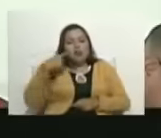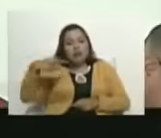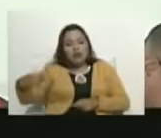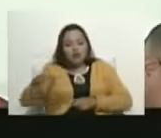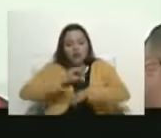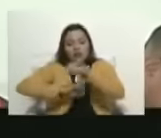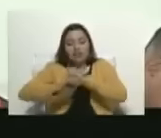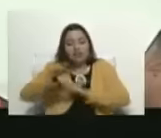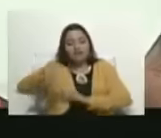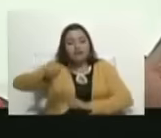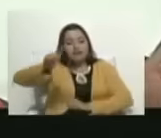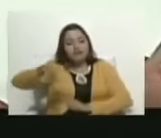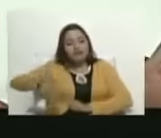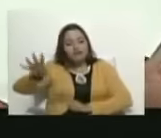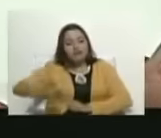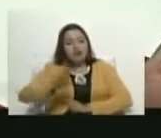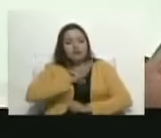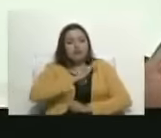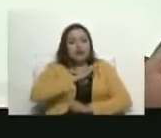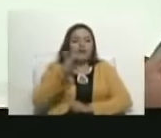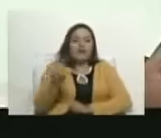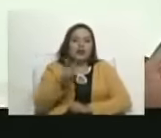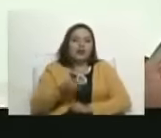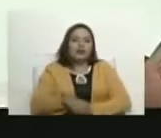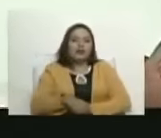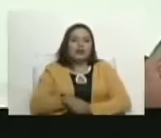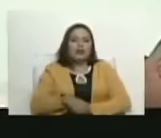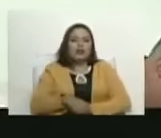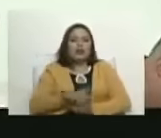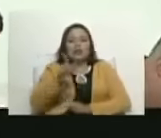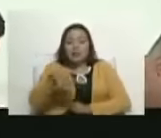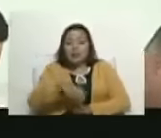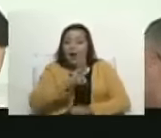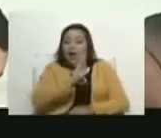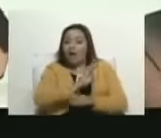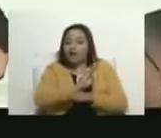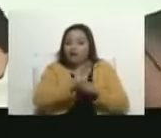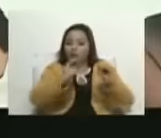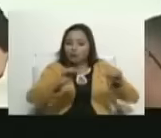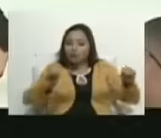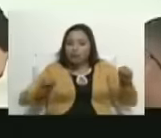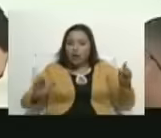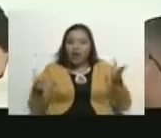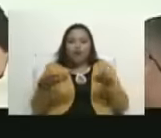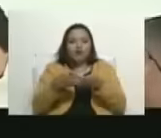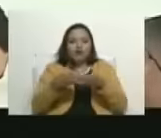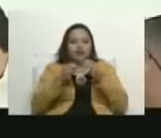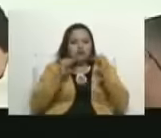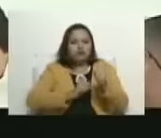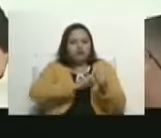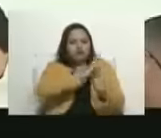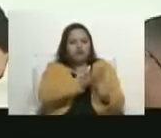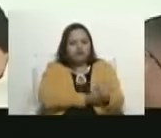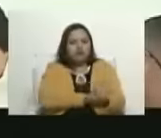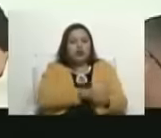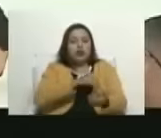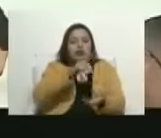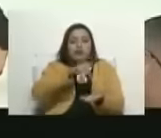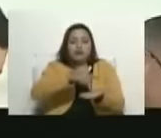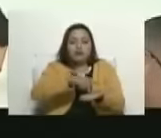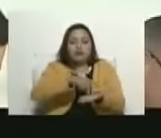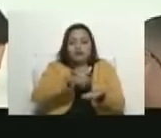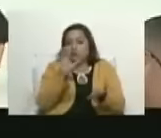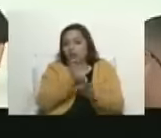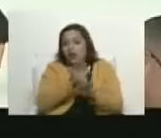que históricamente le pertenece a los venezolanos, y advirtió a sectores radicales de no participar. El